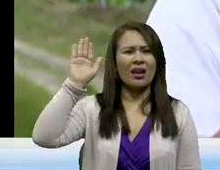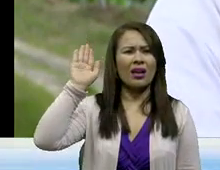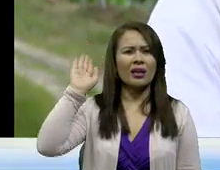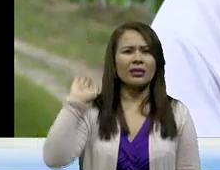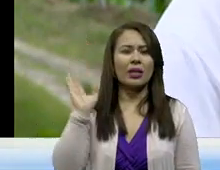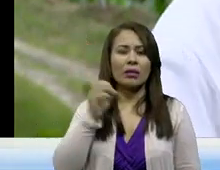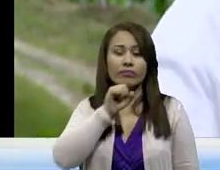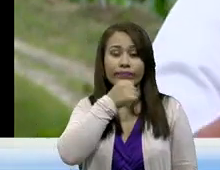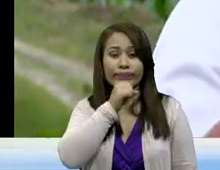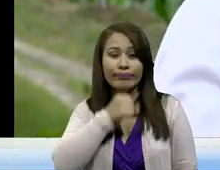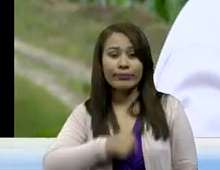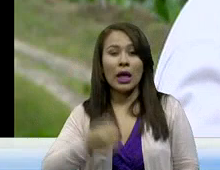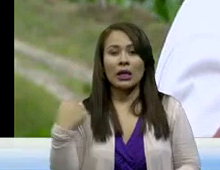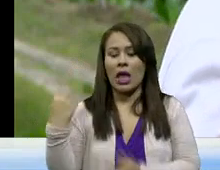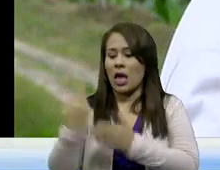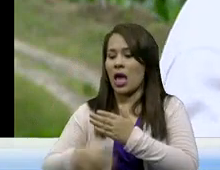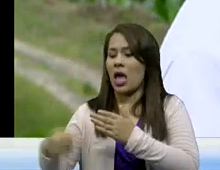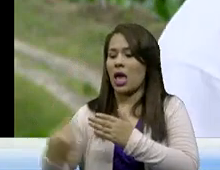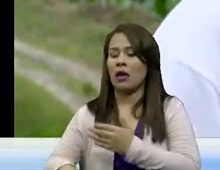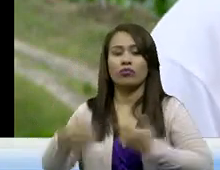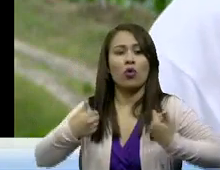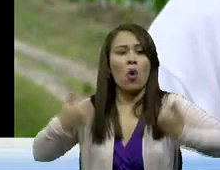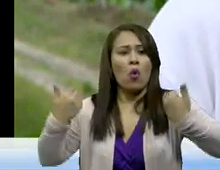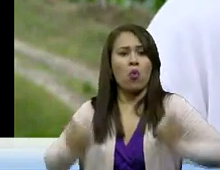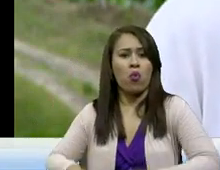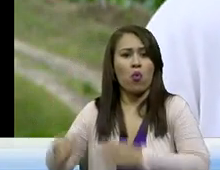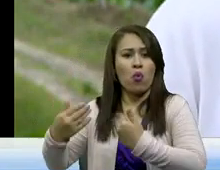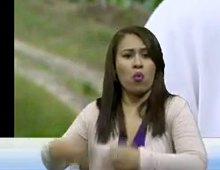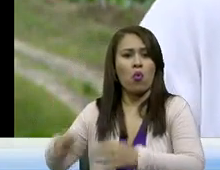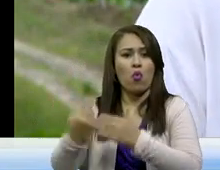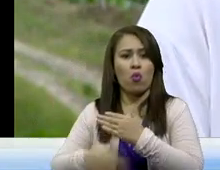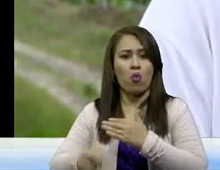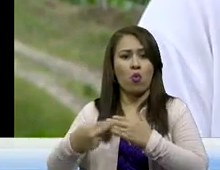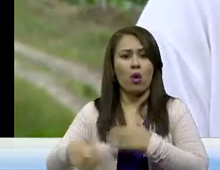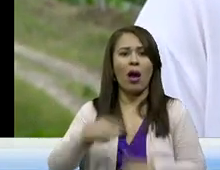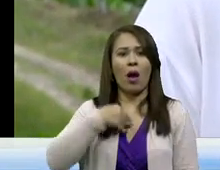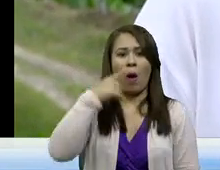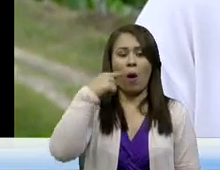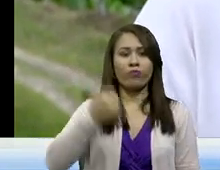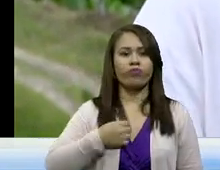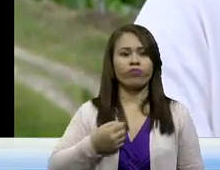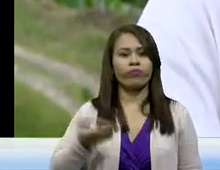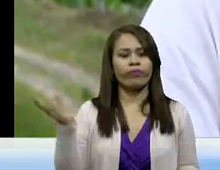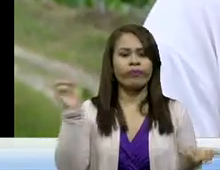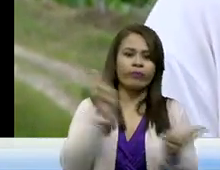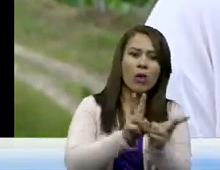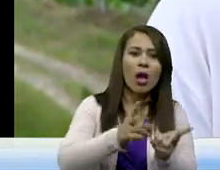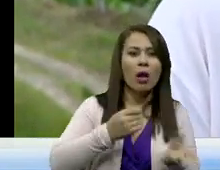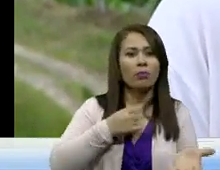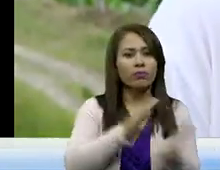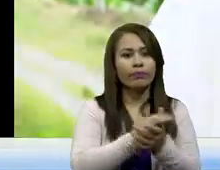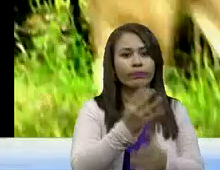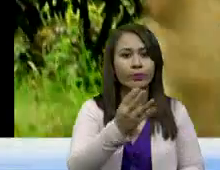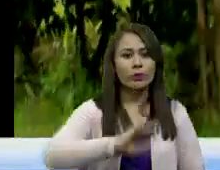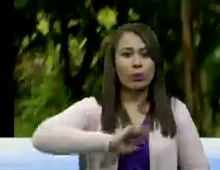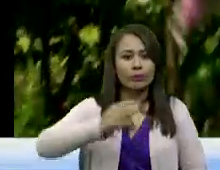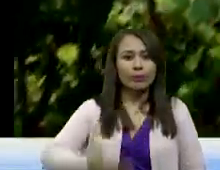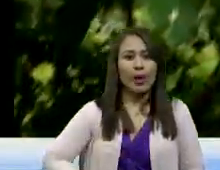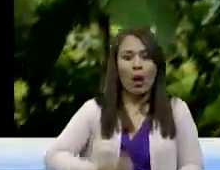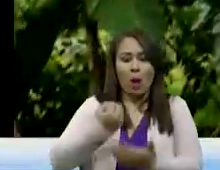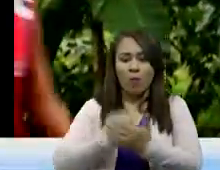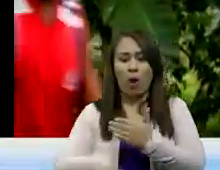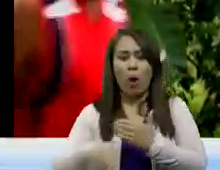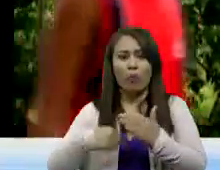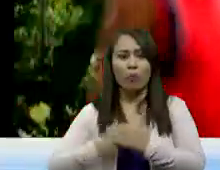nuestros ancestros tenían los hijos que ellos deseaban, porque solamente el hombre que hacía los hijos con la esposa, por supuesto, tenía que tener